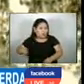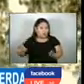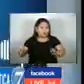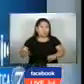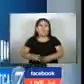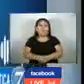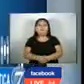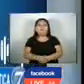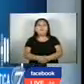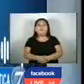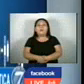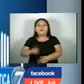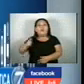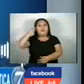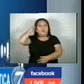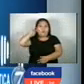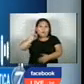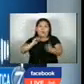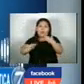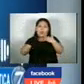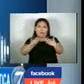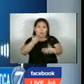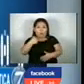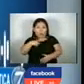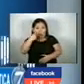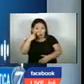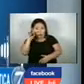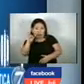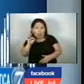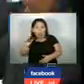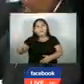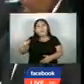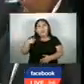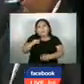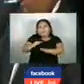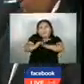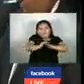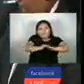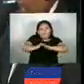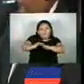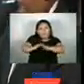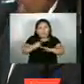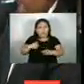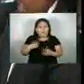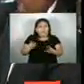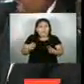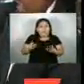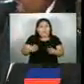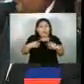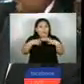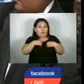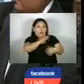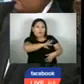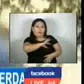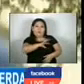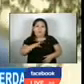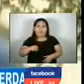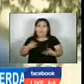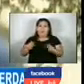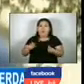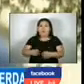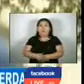conclusión. También dijo que él no es un testigo protegido y ante esta situación teme por su vida y la de su familia.